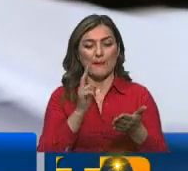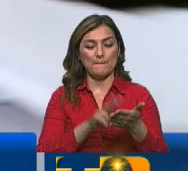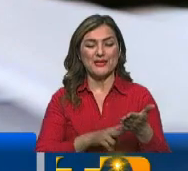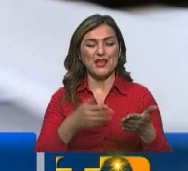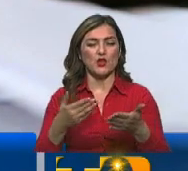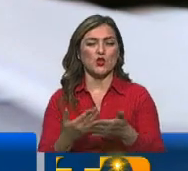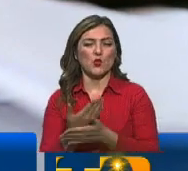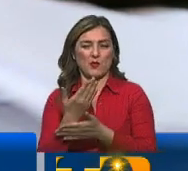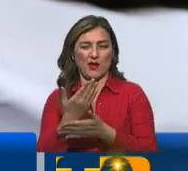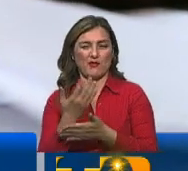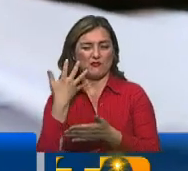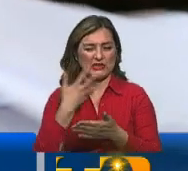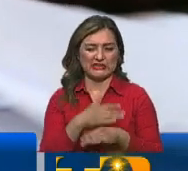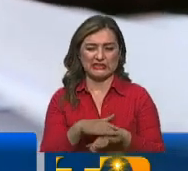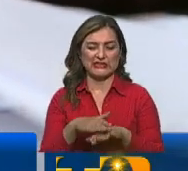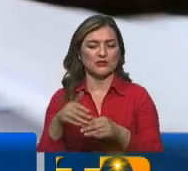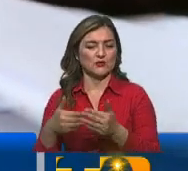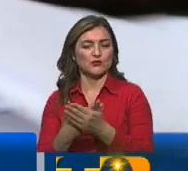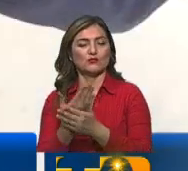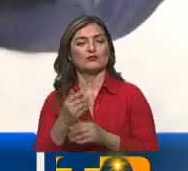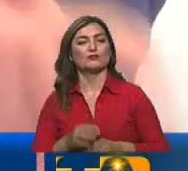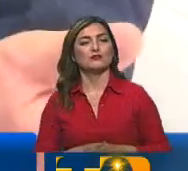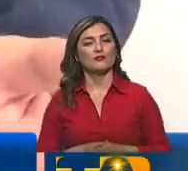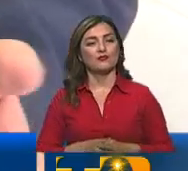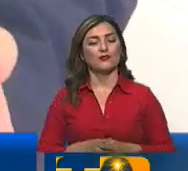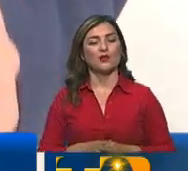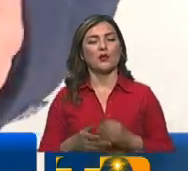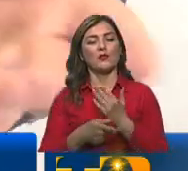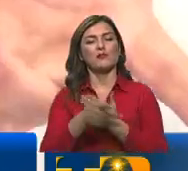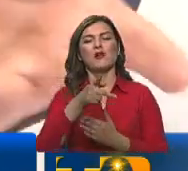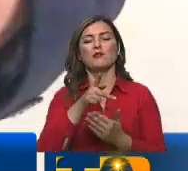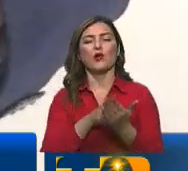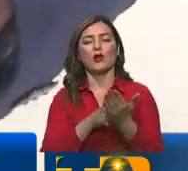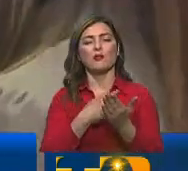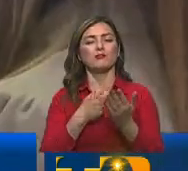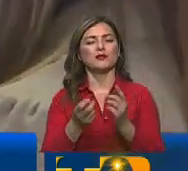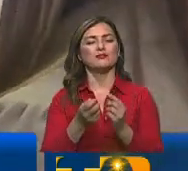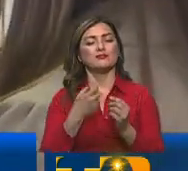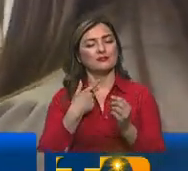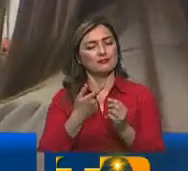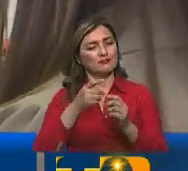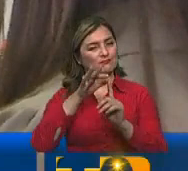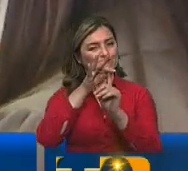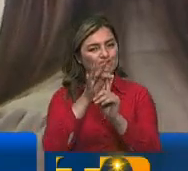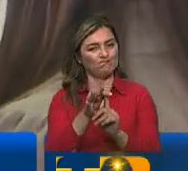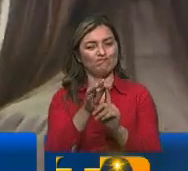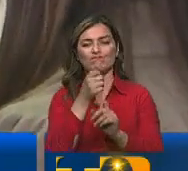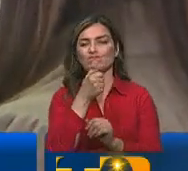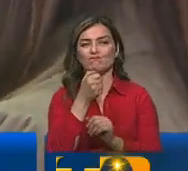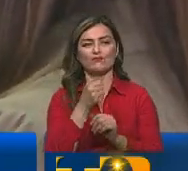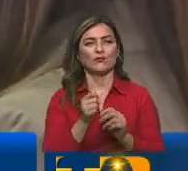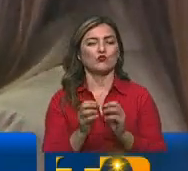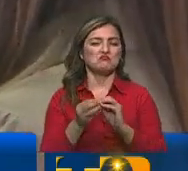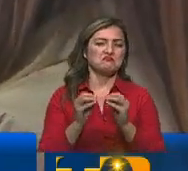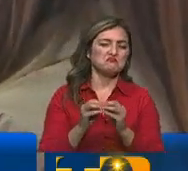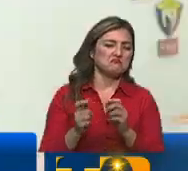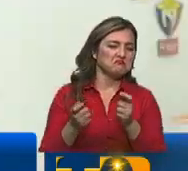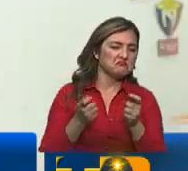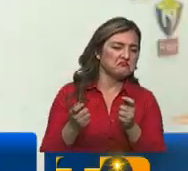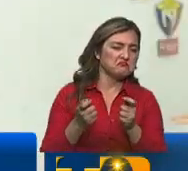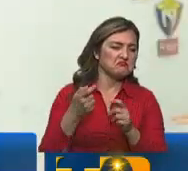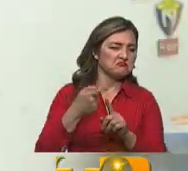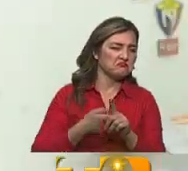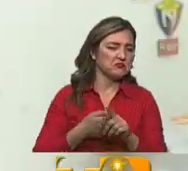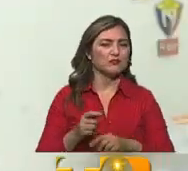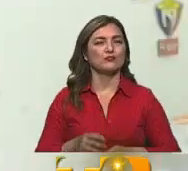del programa IWP de exención de entrevistas, planean aceptar un número controlado en los primeros meses de este año. Se